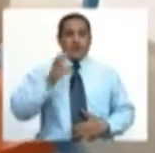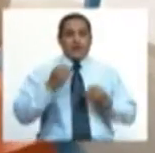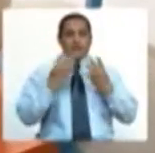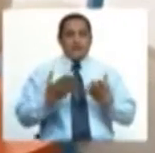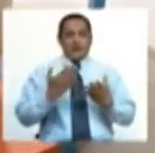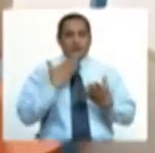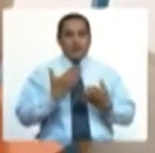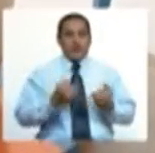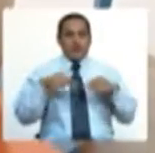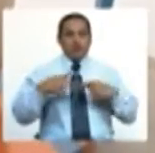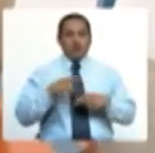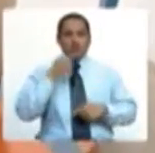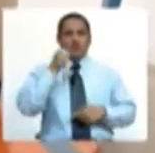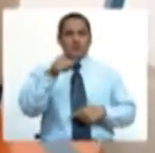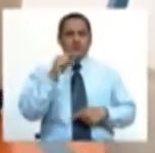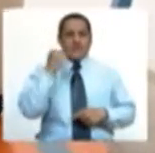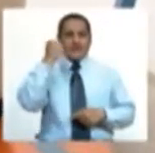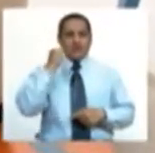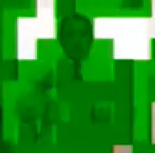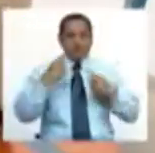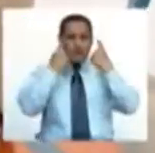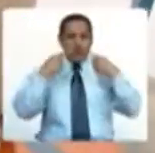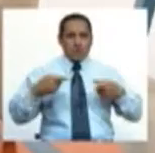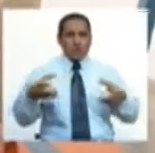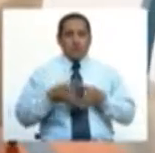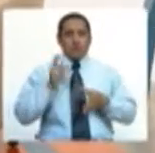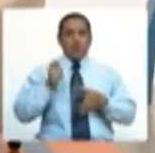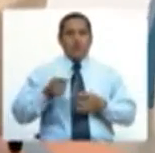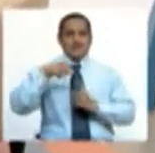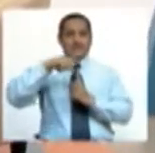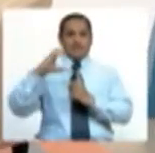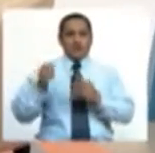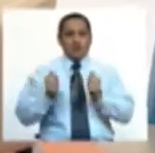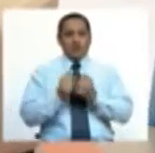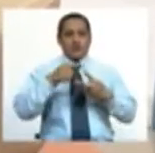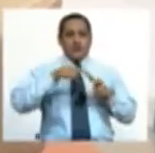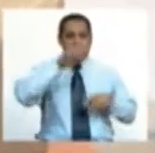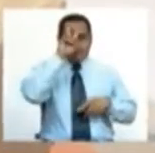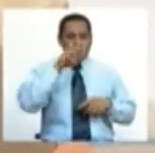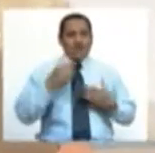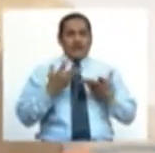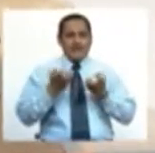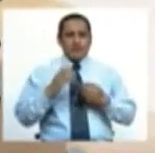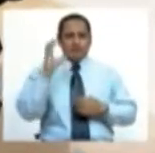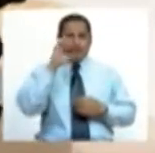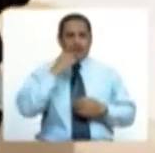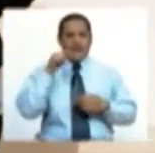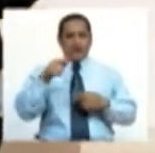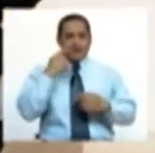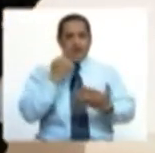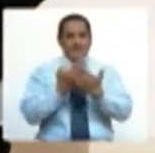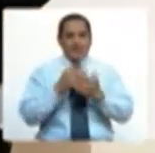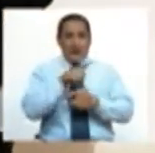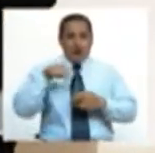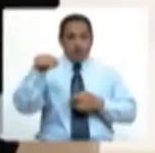Hola, ¿qué tal? Esto es Tus Derechos, una iniciativa del Tribunal Constitucional que junto a TV Perú buscan precisamente eso,